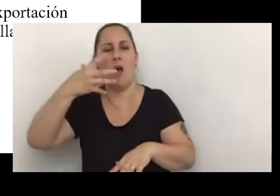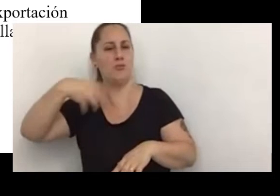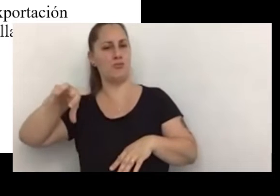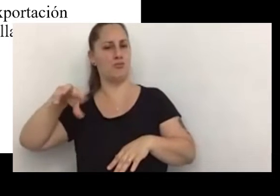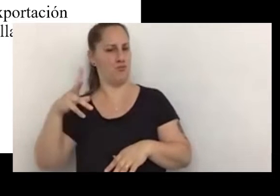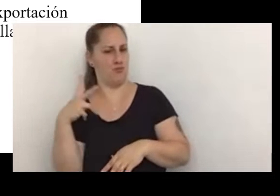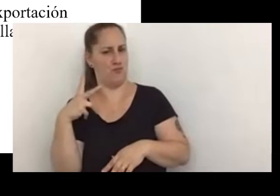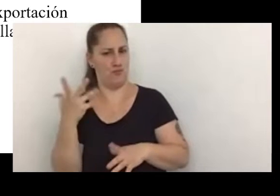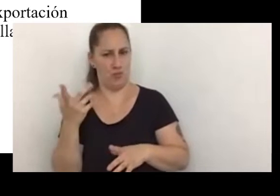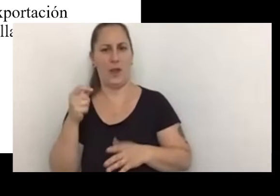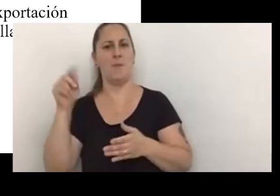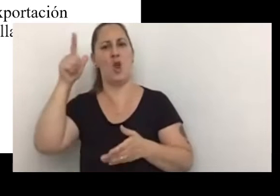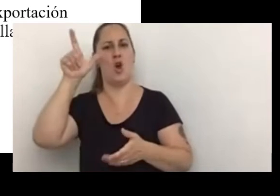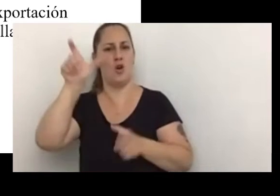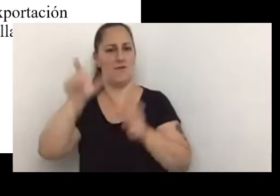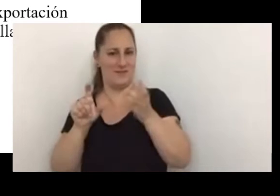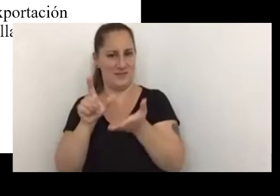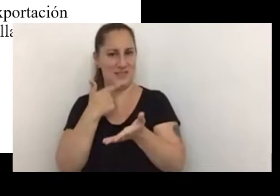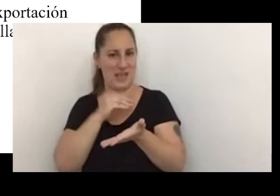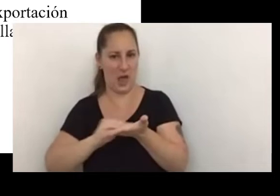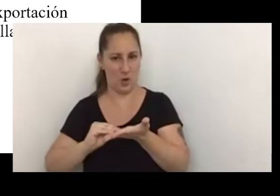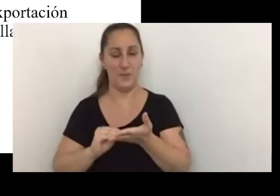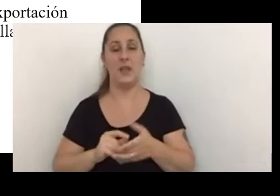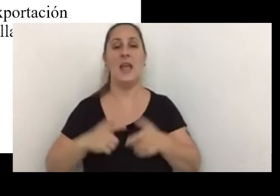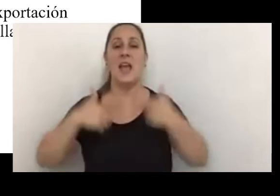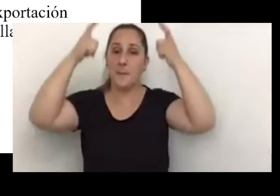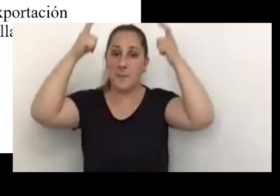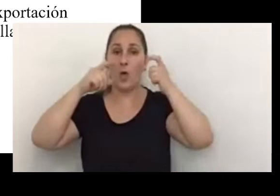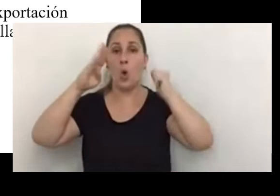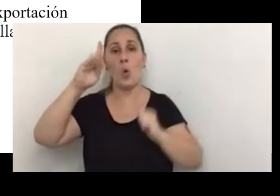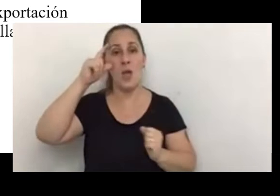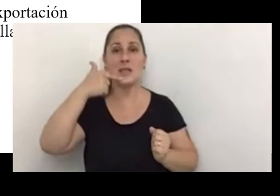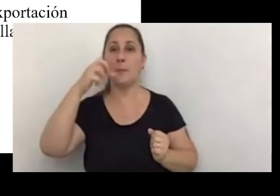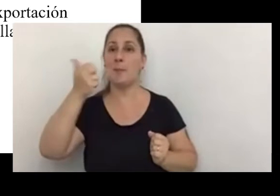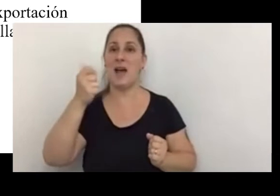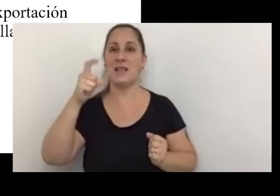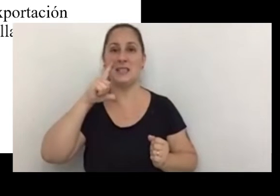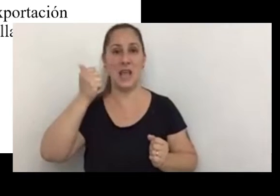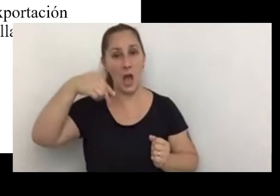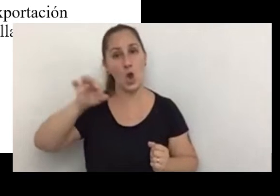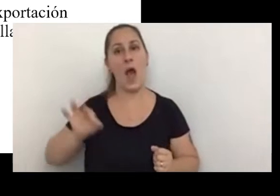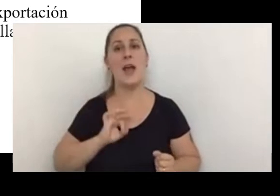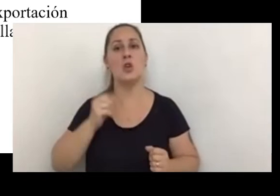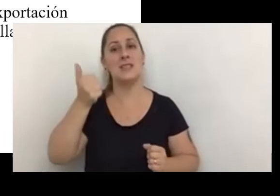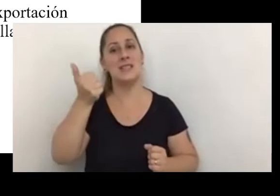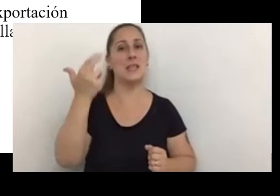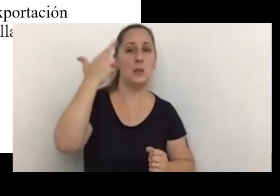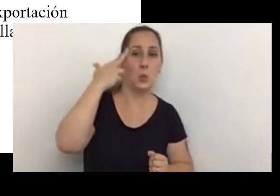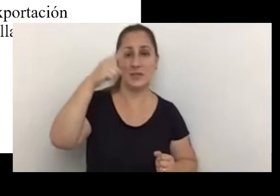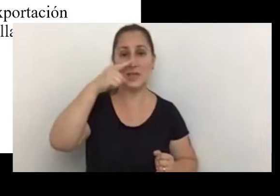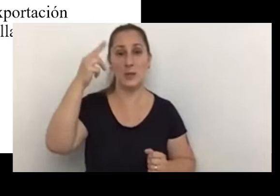el Senado. Aquí el emperador Vespasiano, desde el año 69 al 79 después de